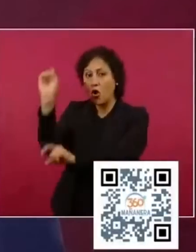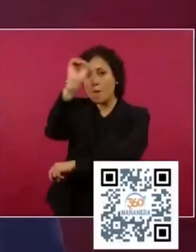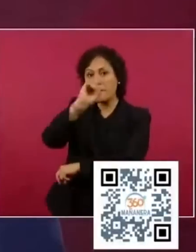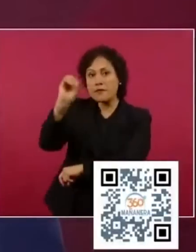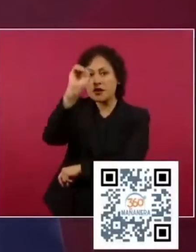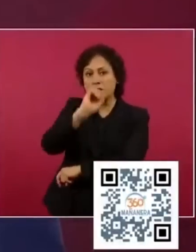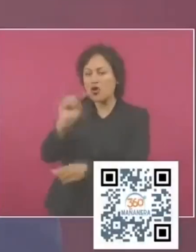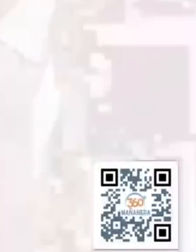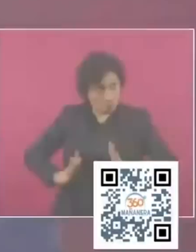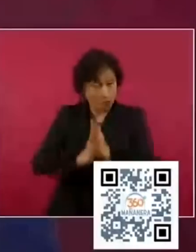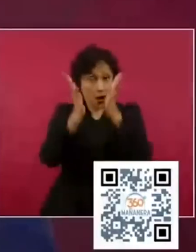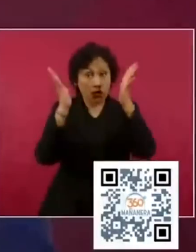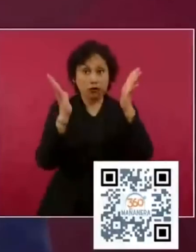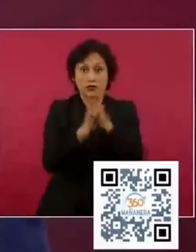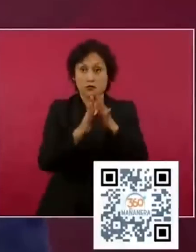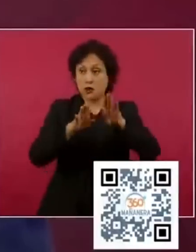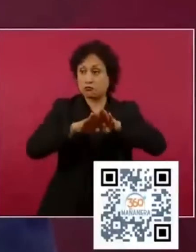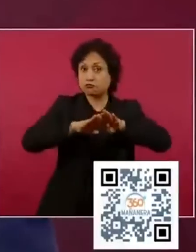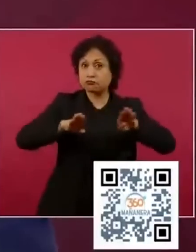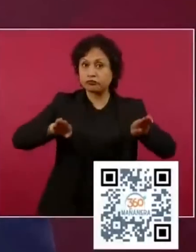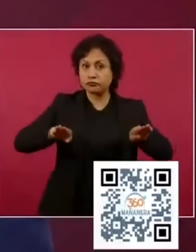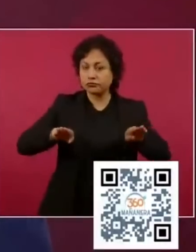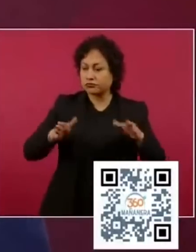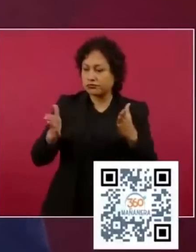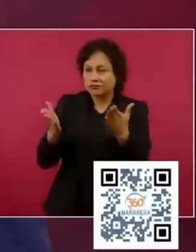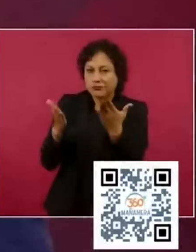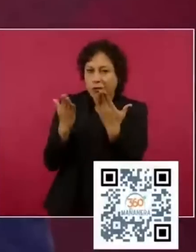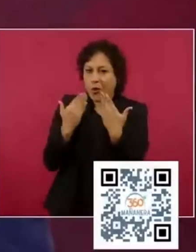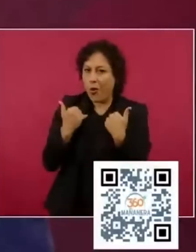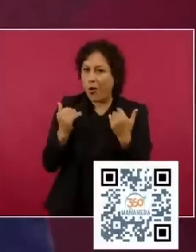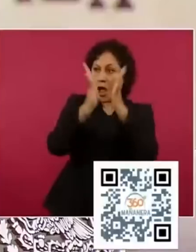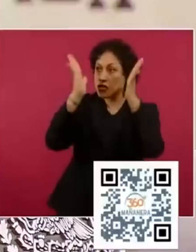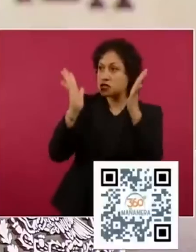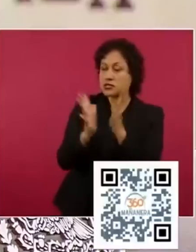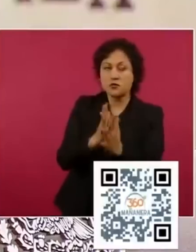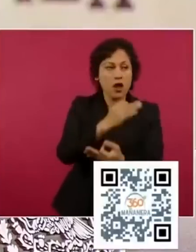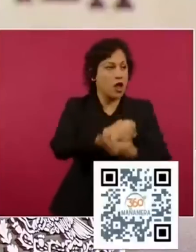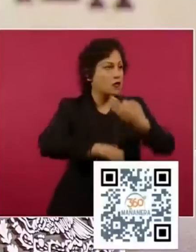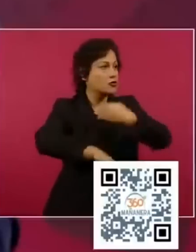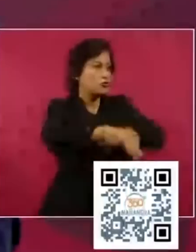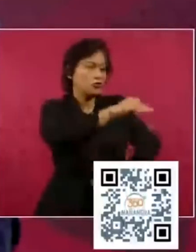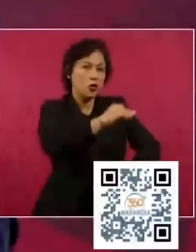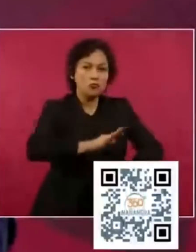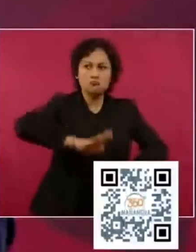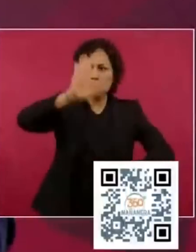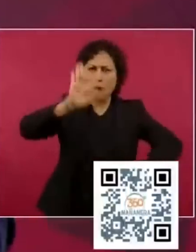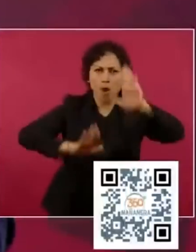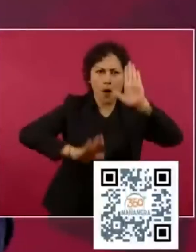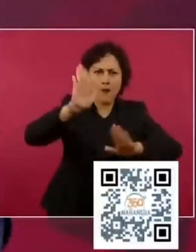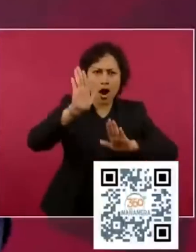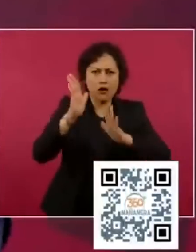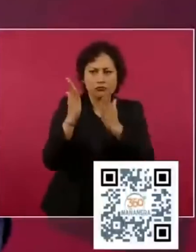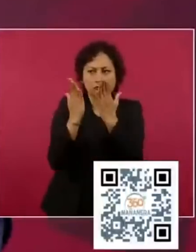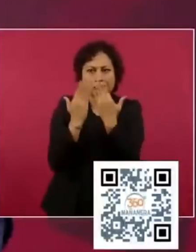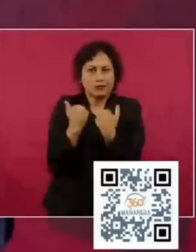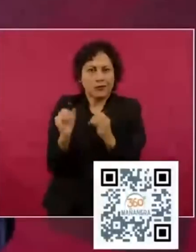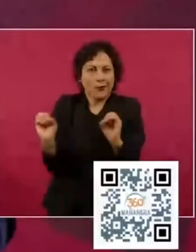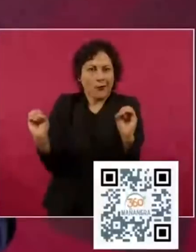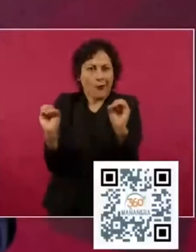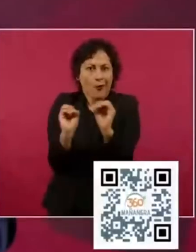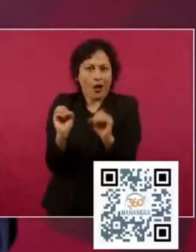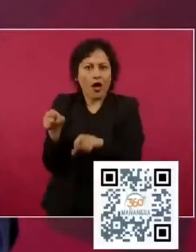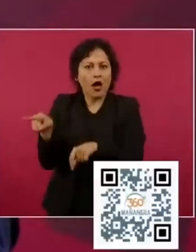Dónde está la democracia dónde están todas las voces Cómo se garantiza la réplica Cómo se